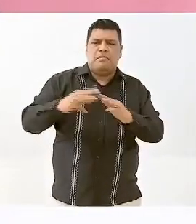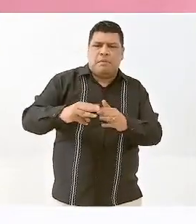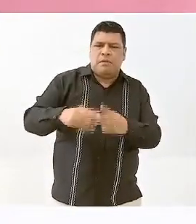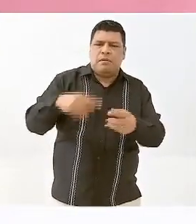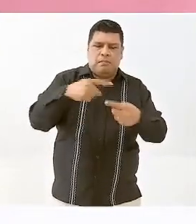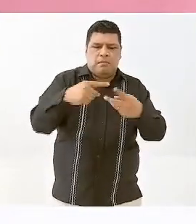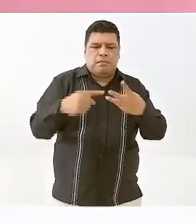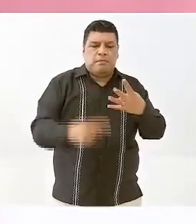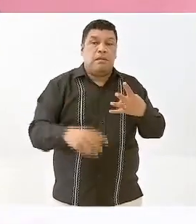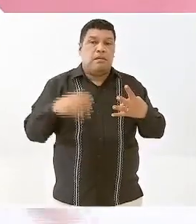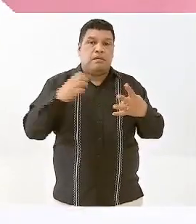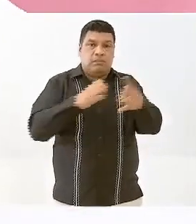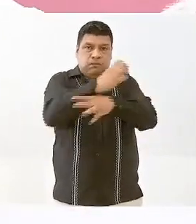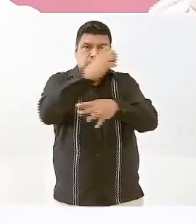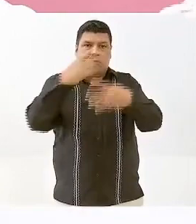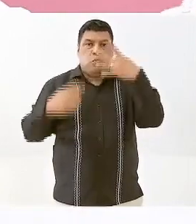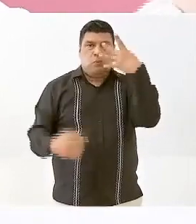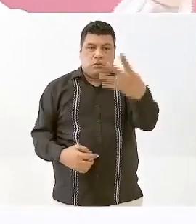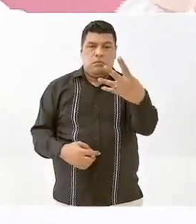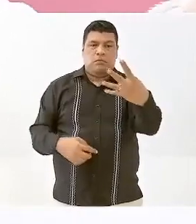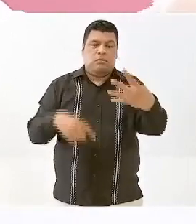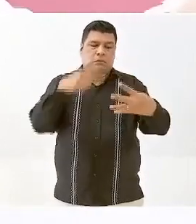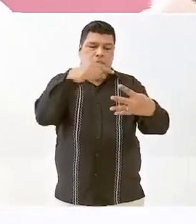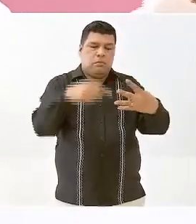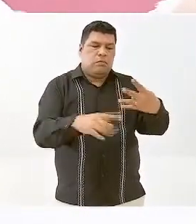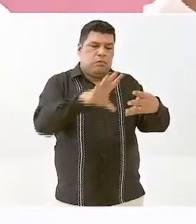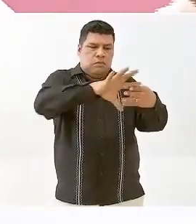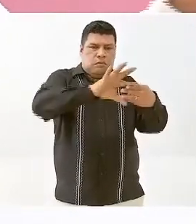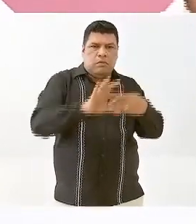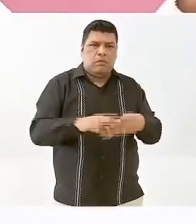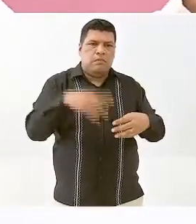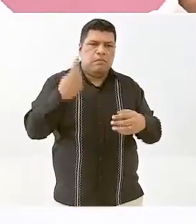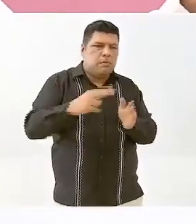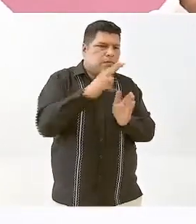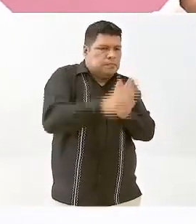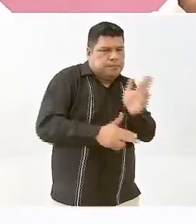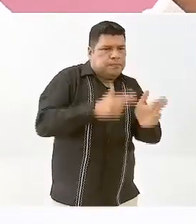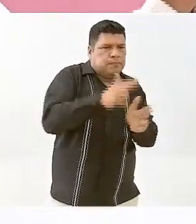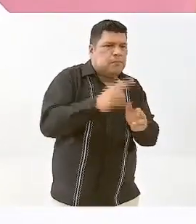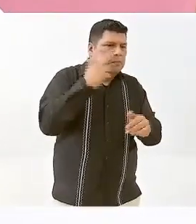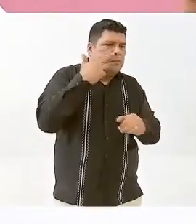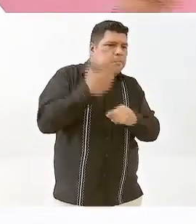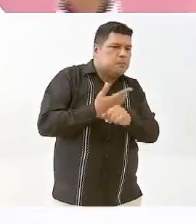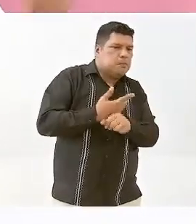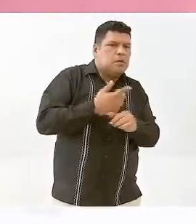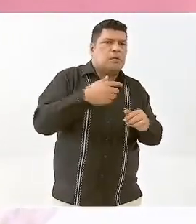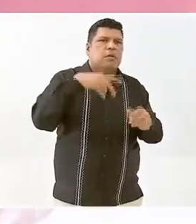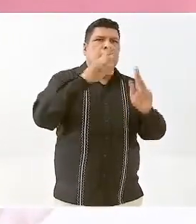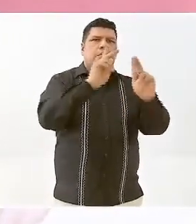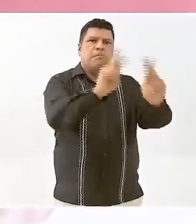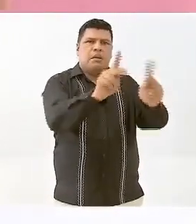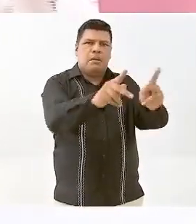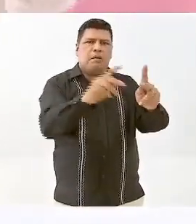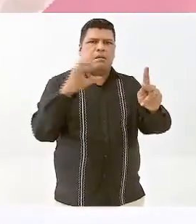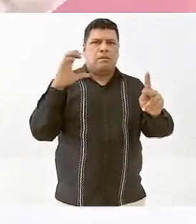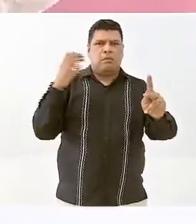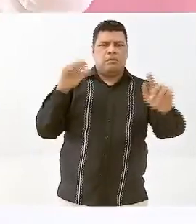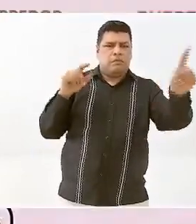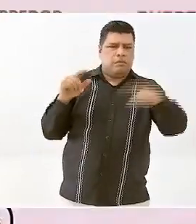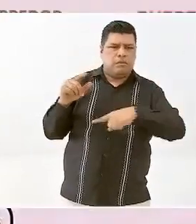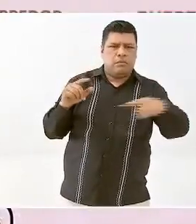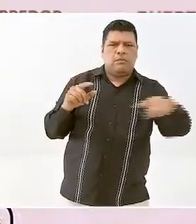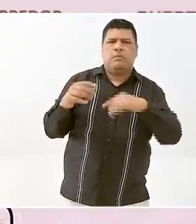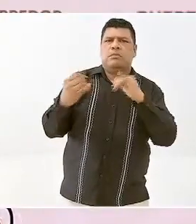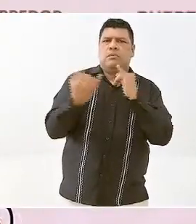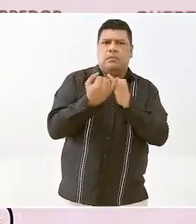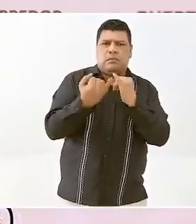estados, porque incluye el ferrocarril de Palenque a Coatzacoalcos, incluye